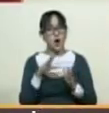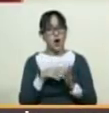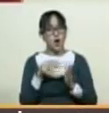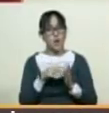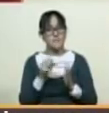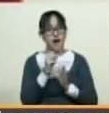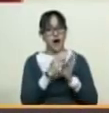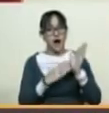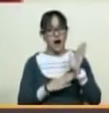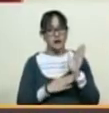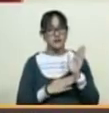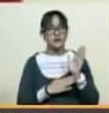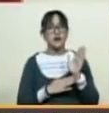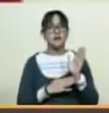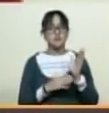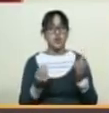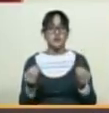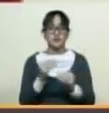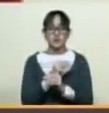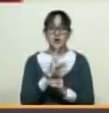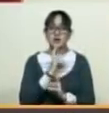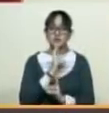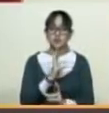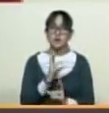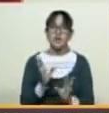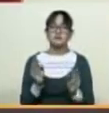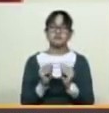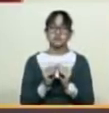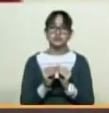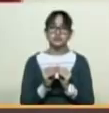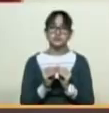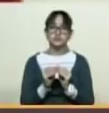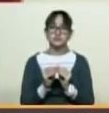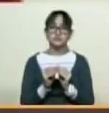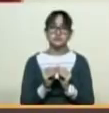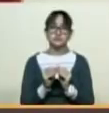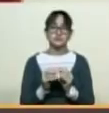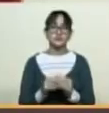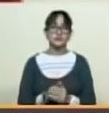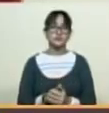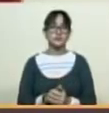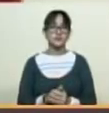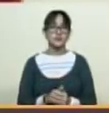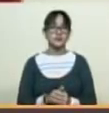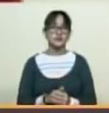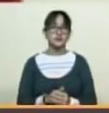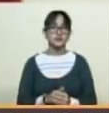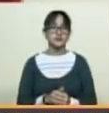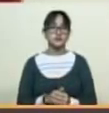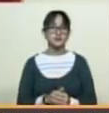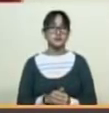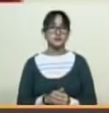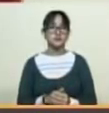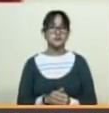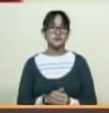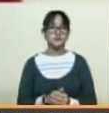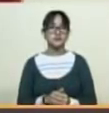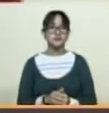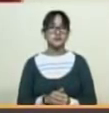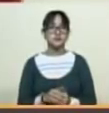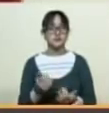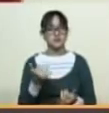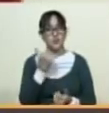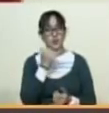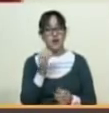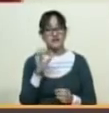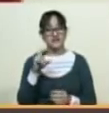escrutinio, las cuales pueden ser cruzadas con los resultados totalizados, así como... Esto es una posibilidad que es nula. Por eso es